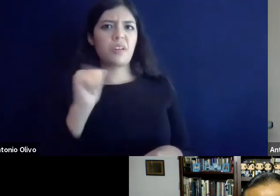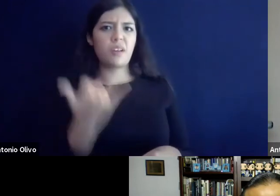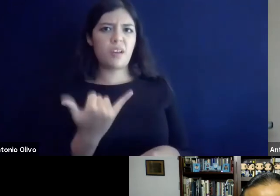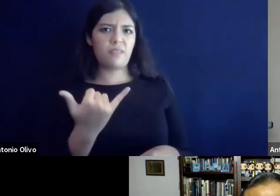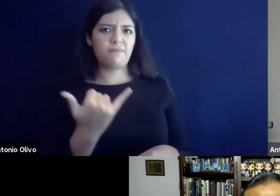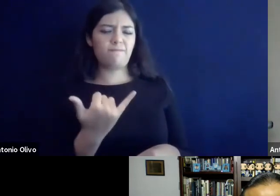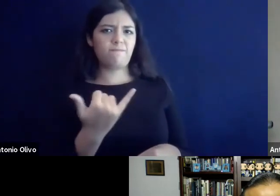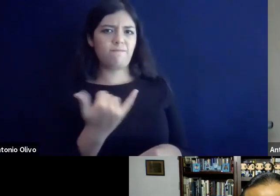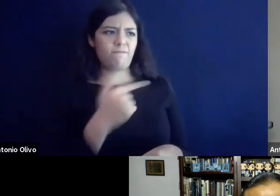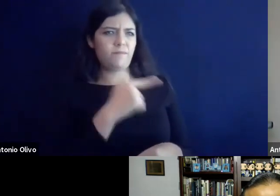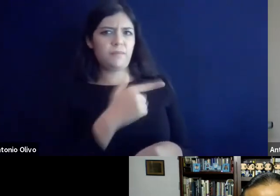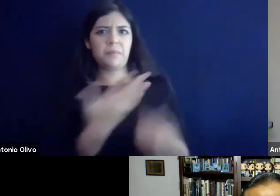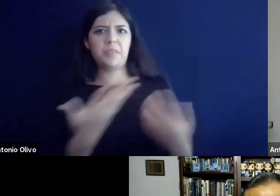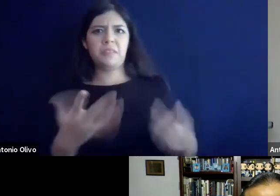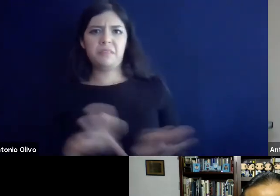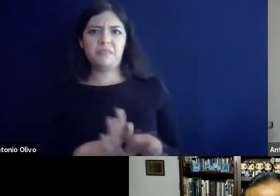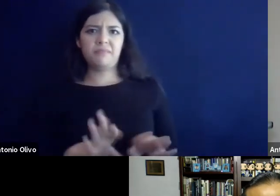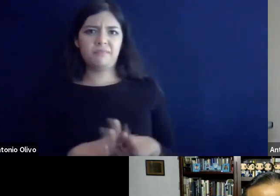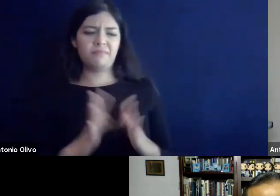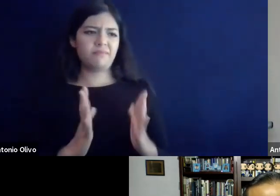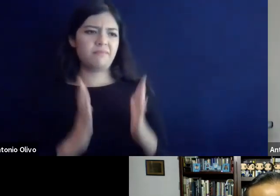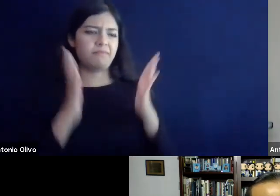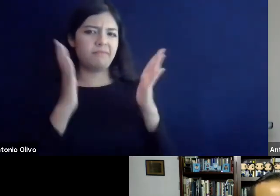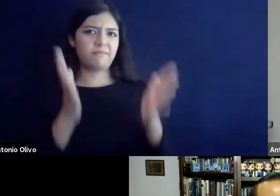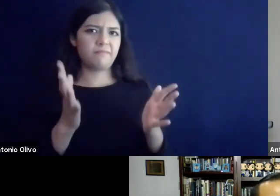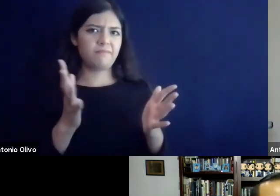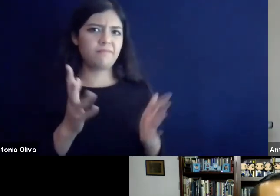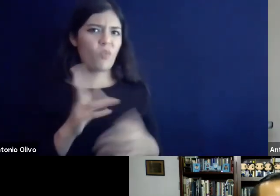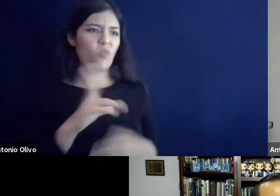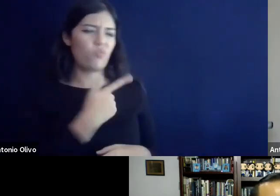¿no? Se le veía la cara. Y luego